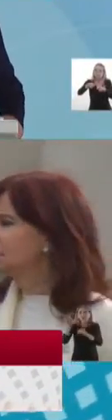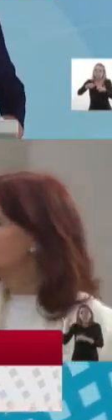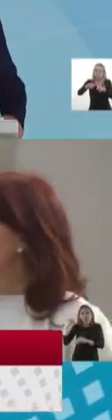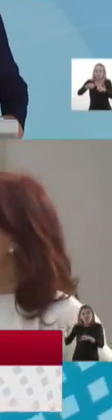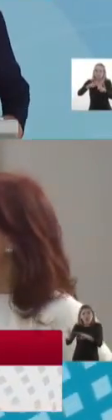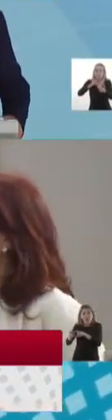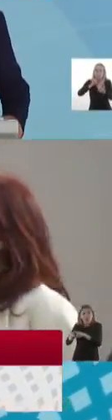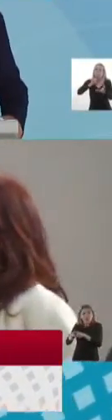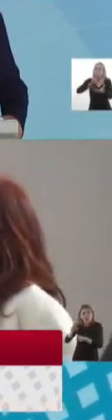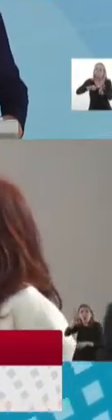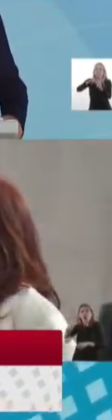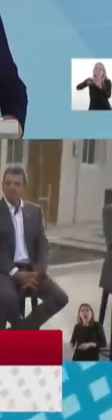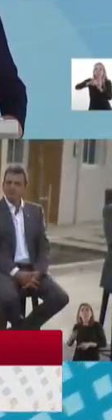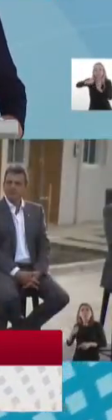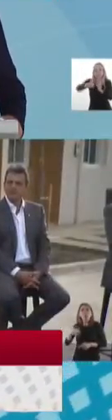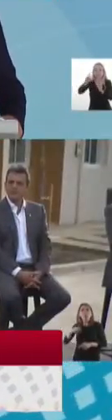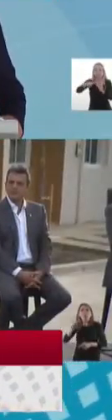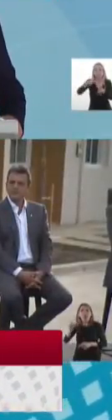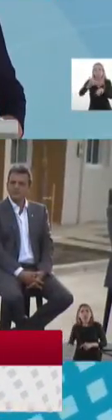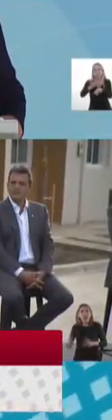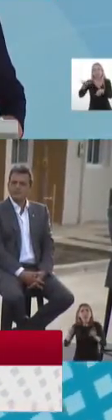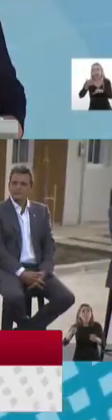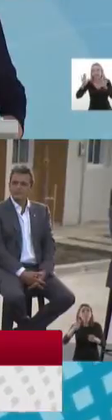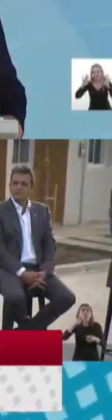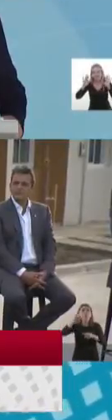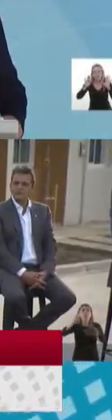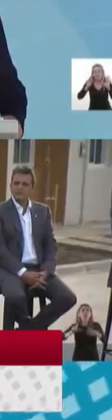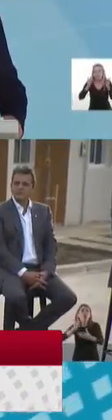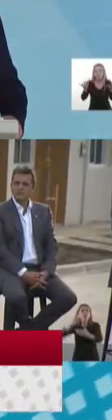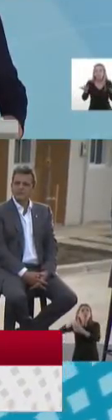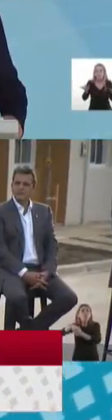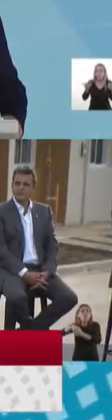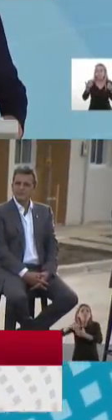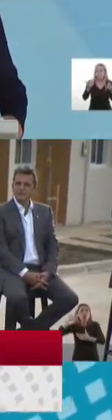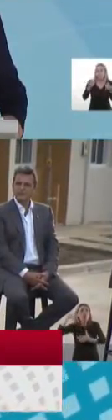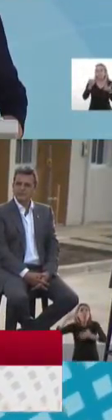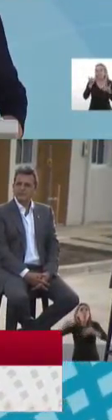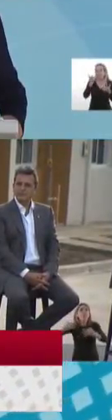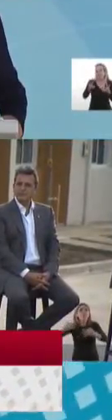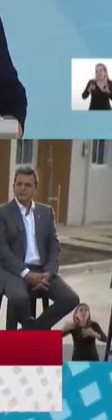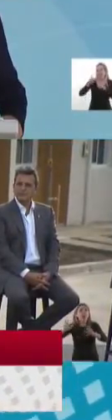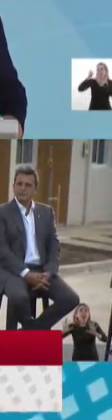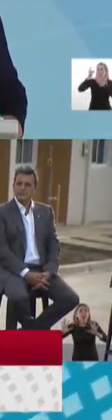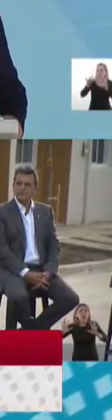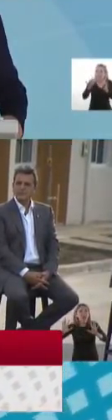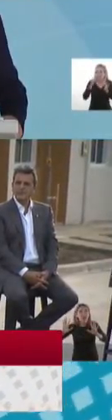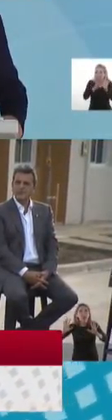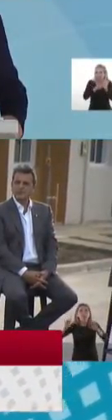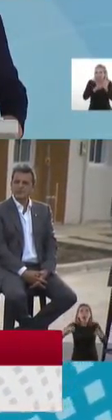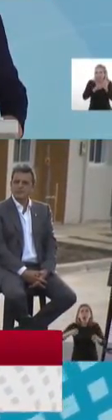hacer lo necesario para que aparezca esa comida esa organización social capaz de riqueza